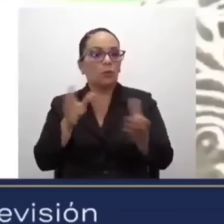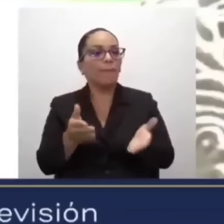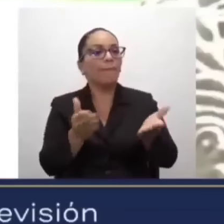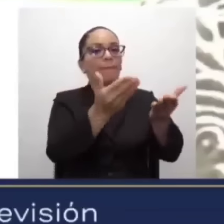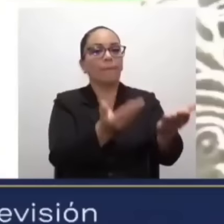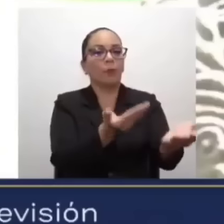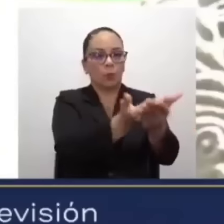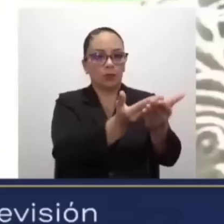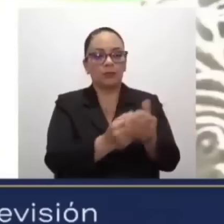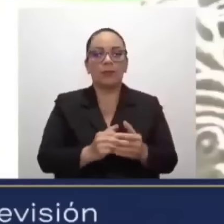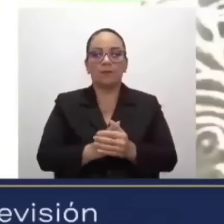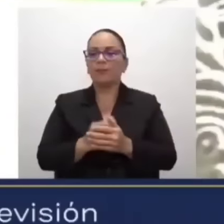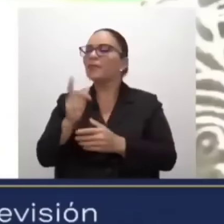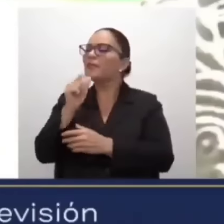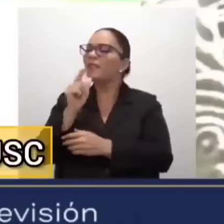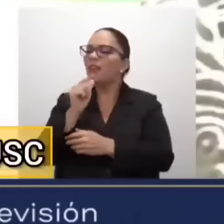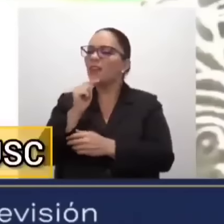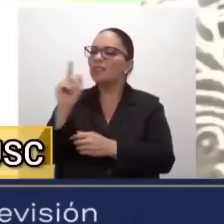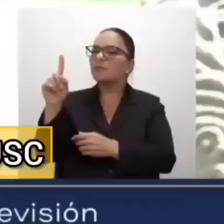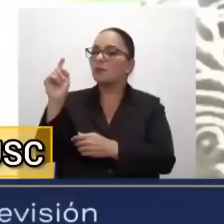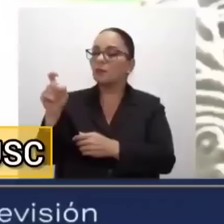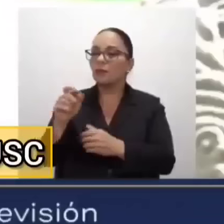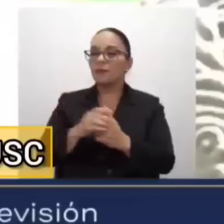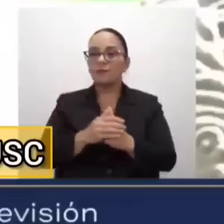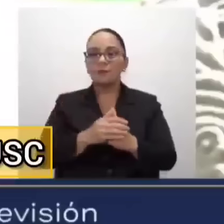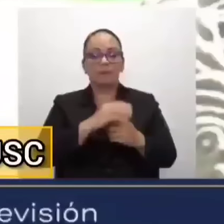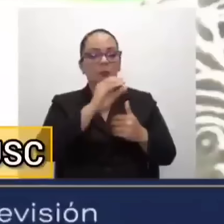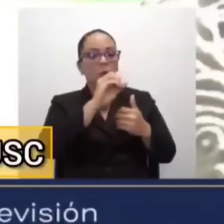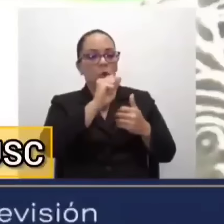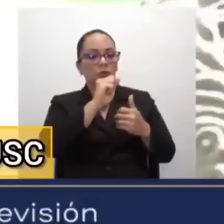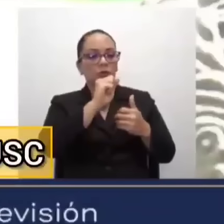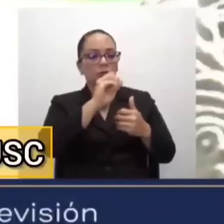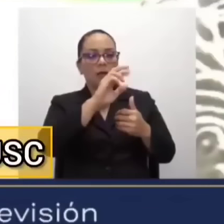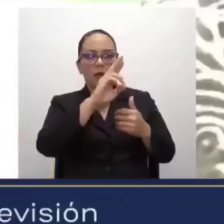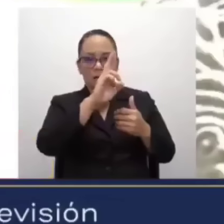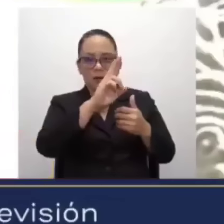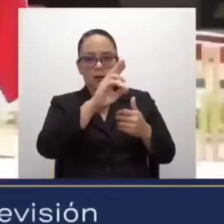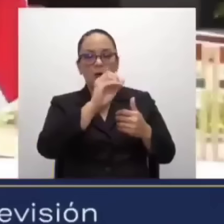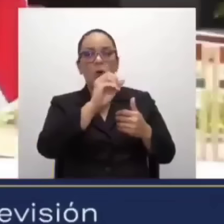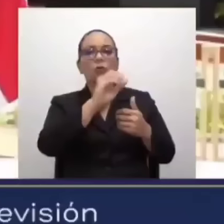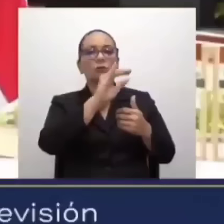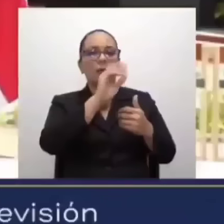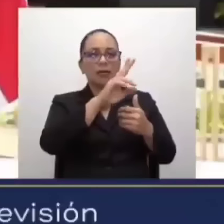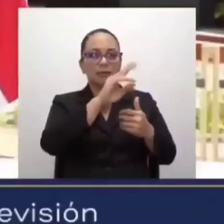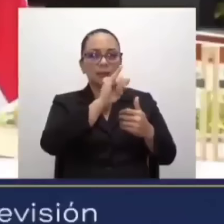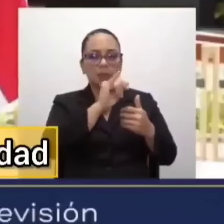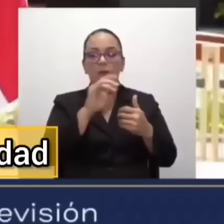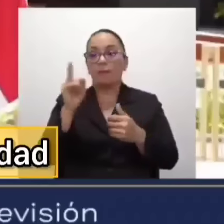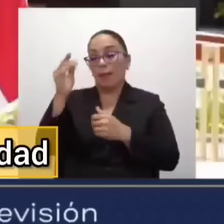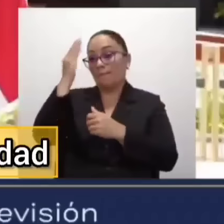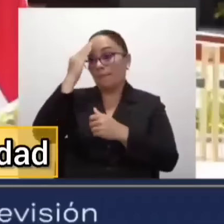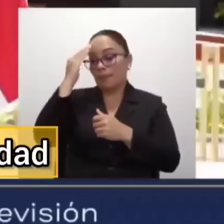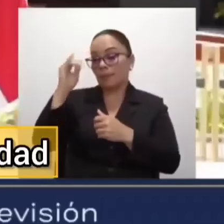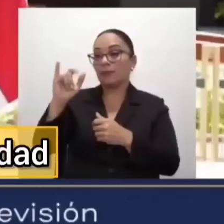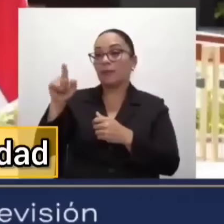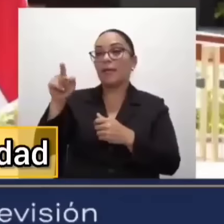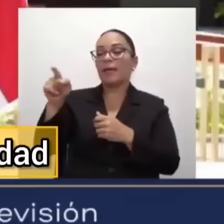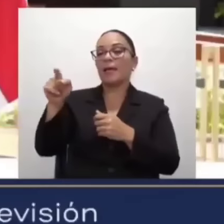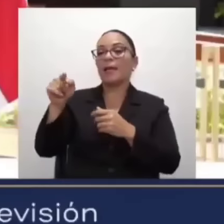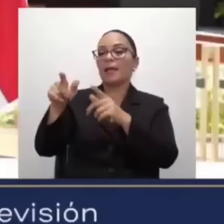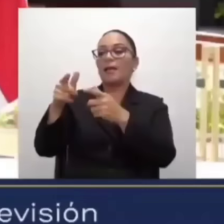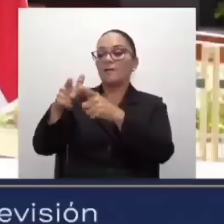por ejemplo… ¿Quiénes son? Bueno, aparte de Óscar Izquierdo, el PUS… Don Óscar, para que la gente sepa, es el jefe de Fracción de